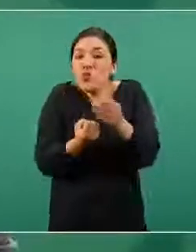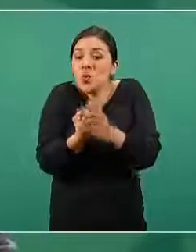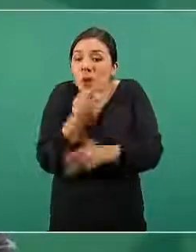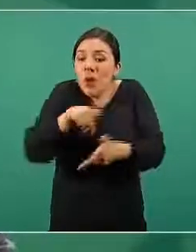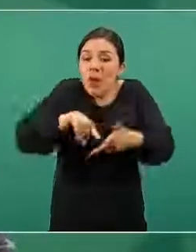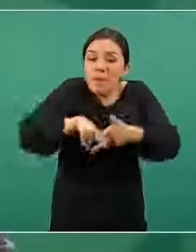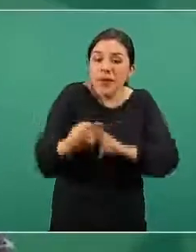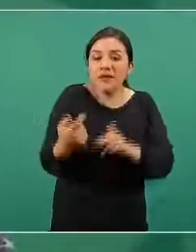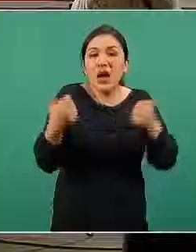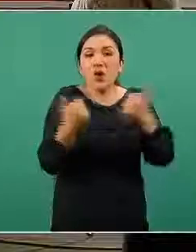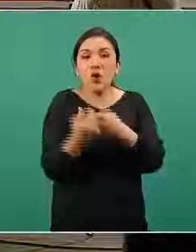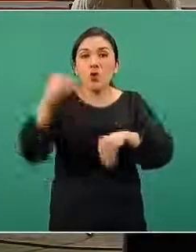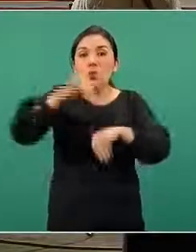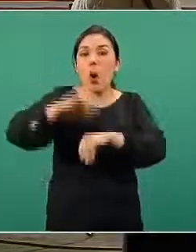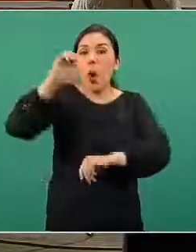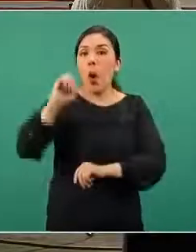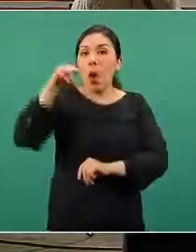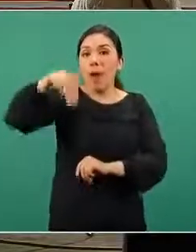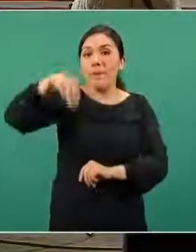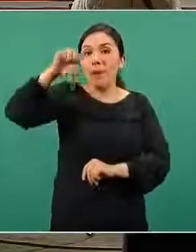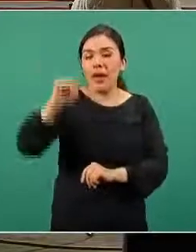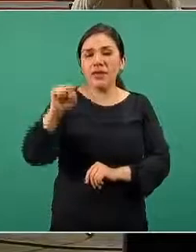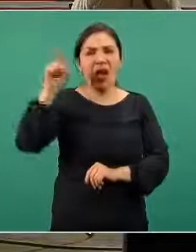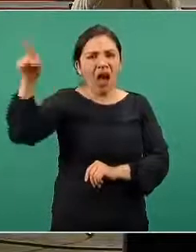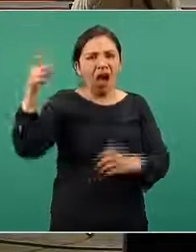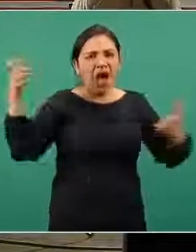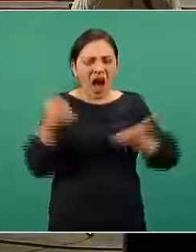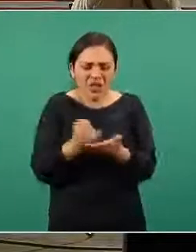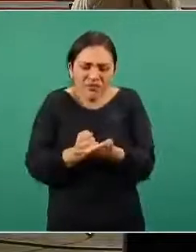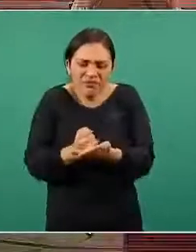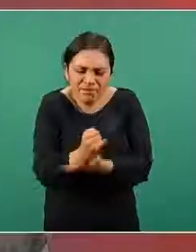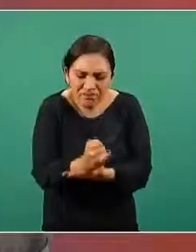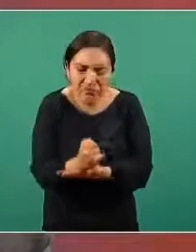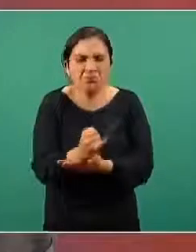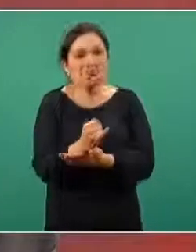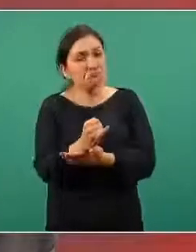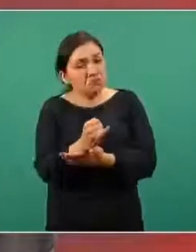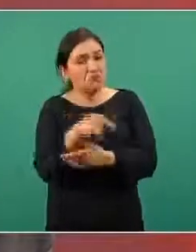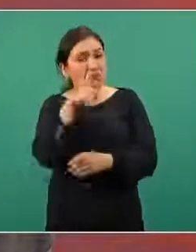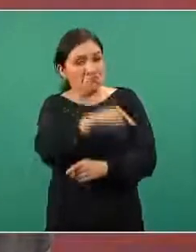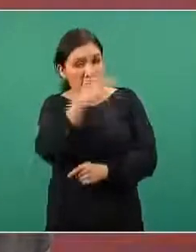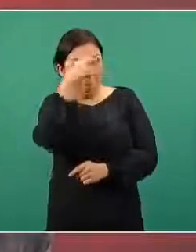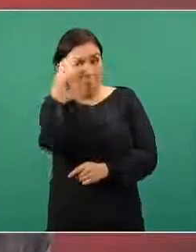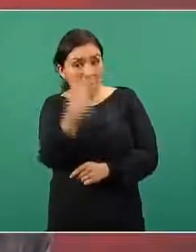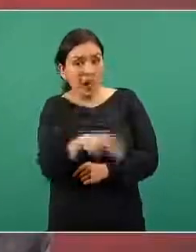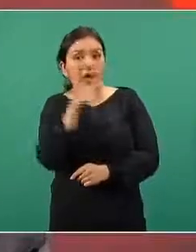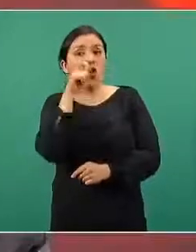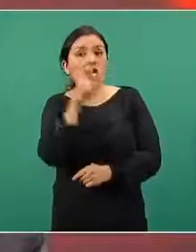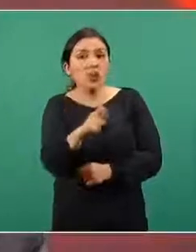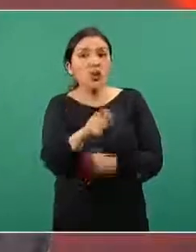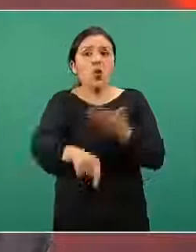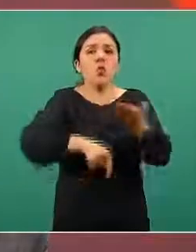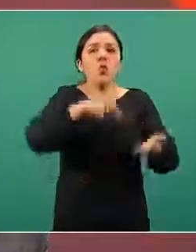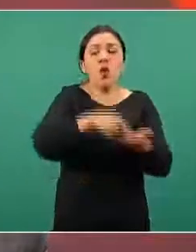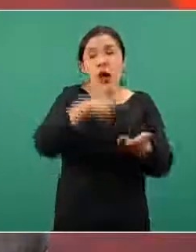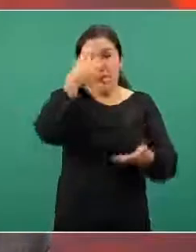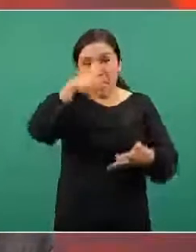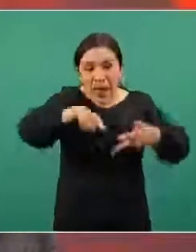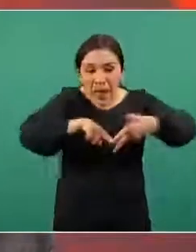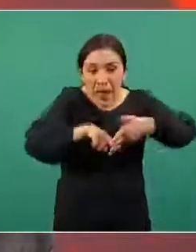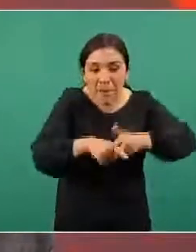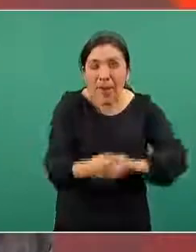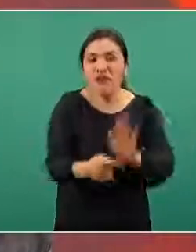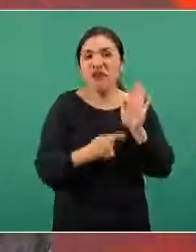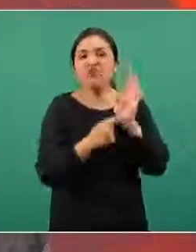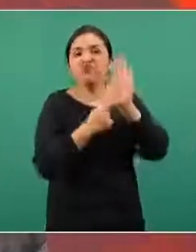empezar, la Organización Mundial de la Salud decidió México para que fuera el punto de arranque de la